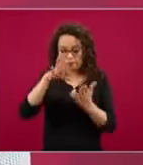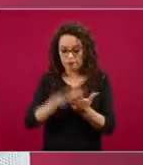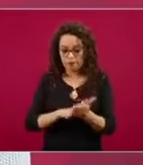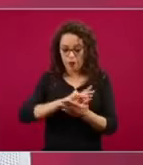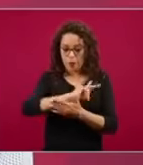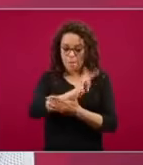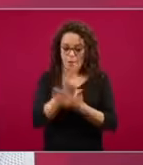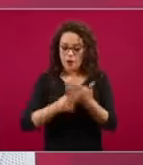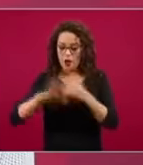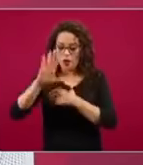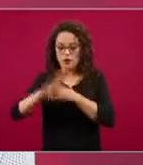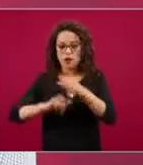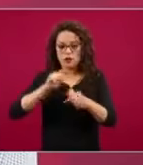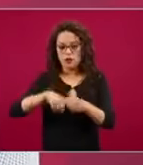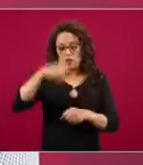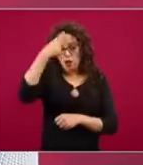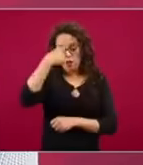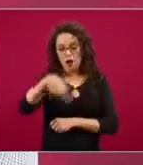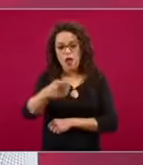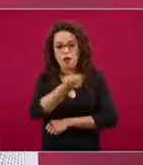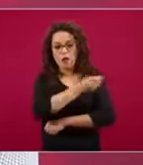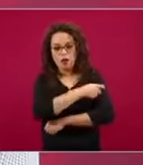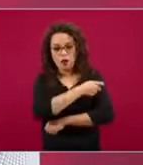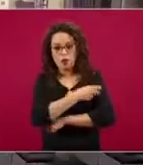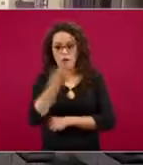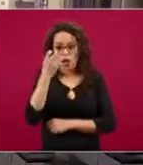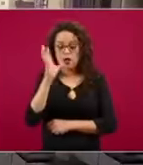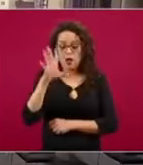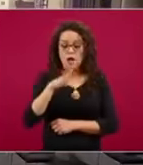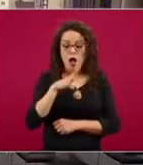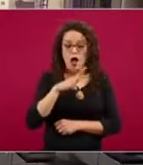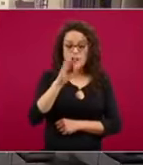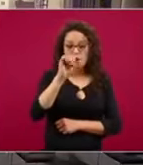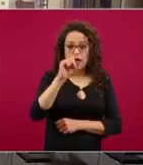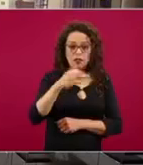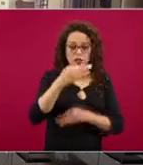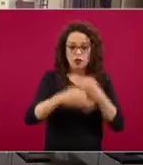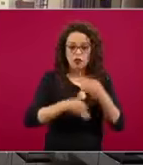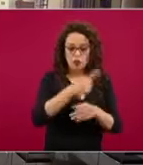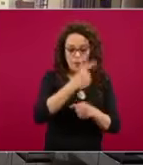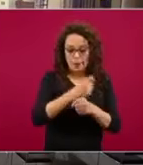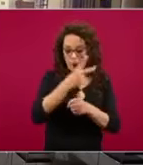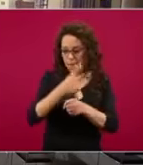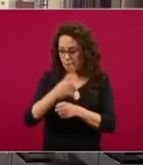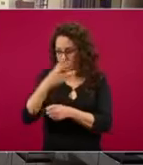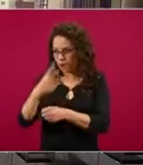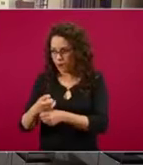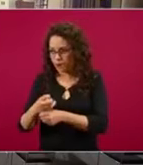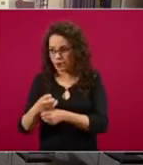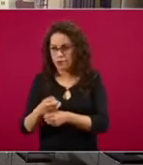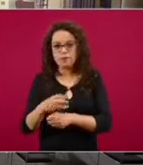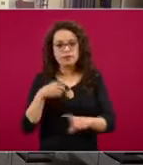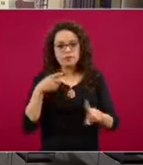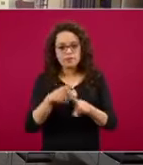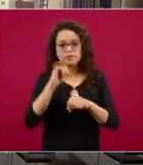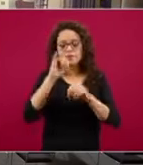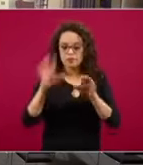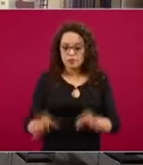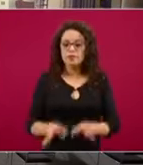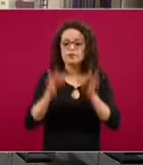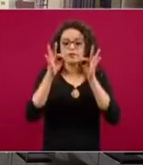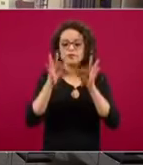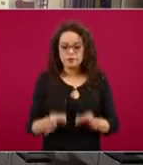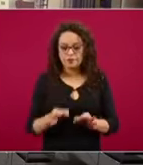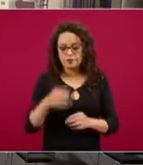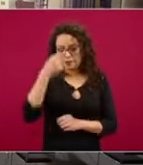de vacunación. Una vez que se ha completado todas estas fases en donde sabemos que es eficaz para en su